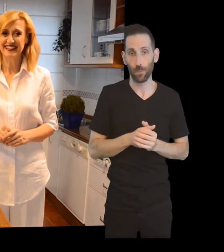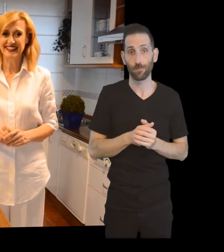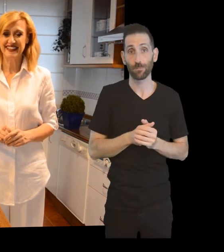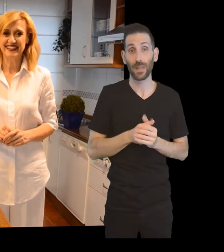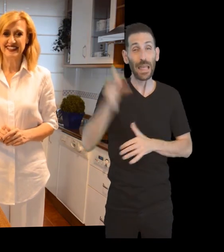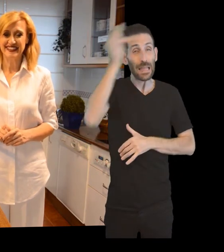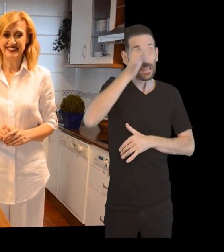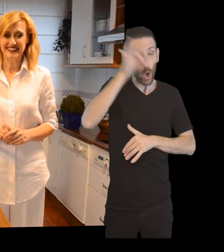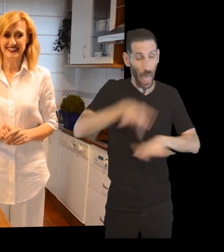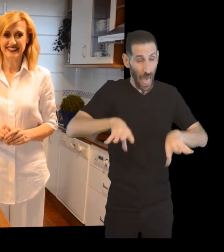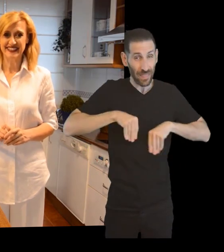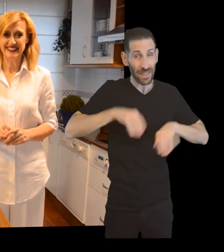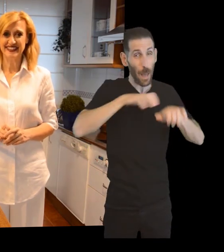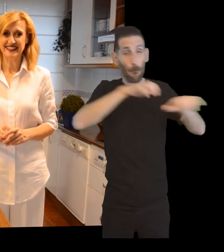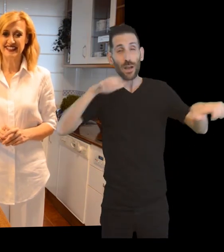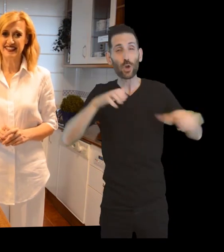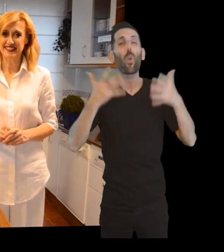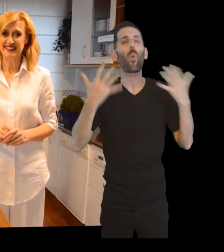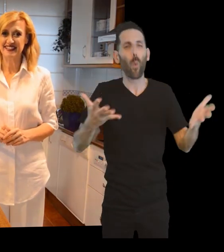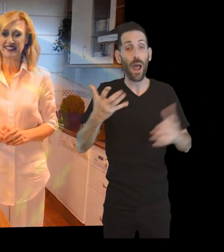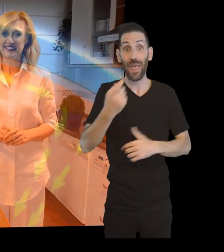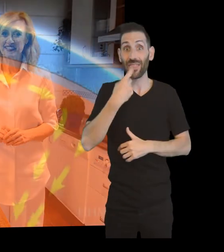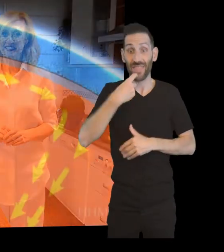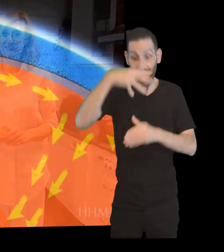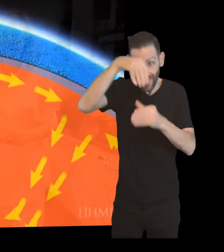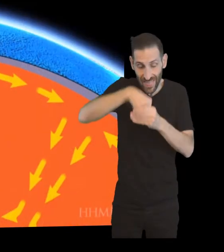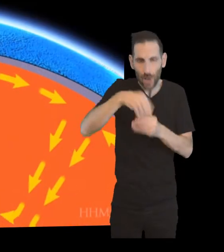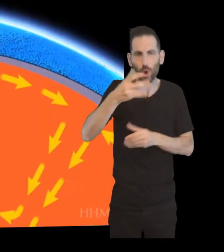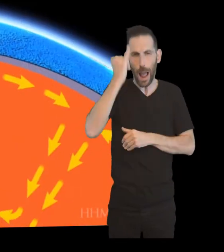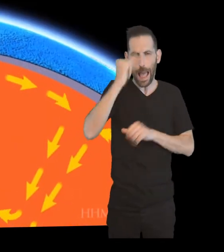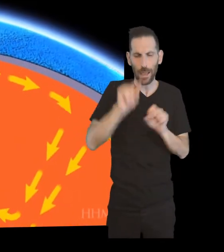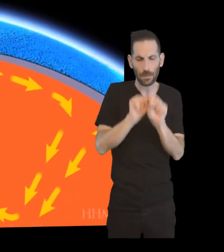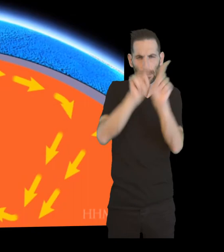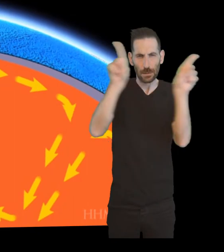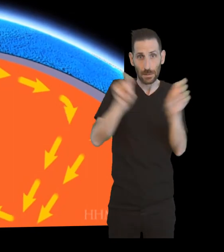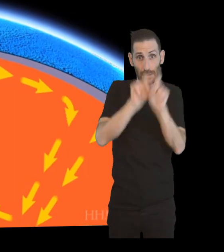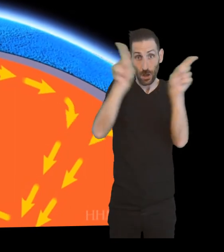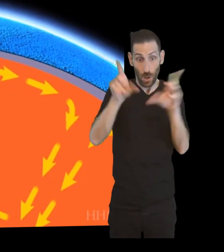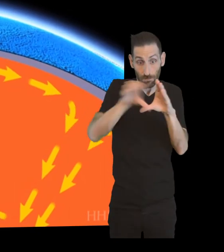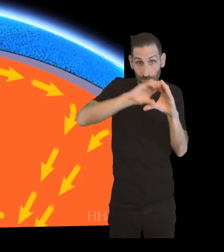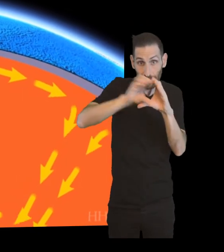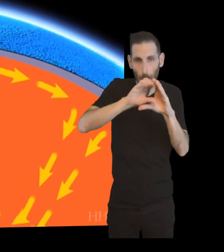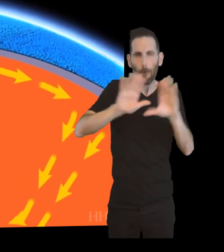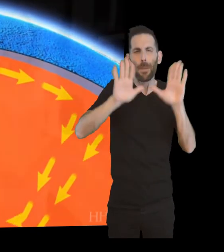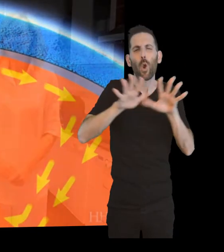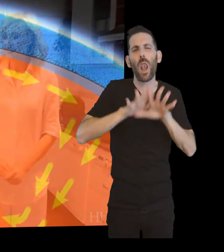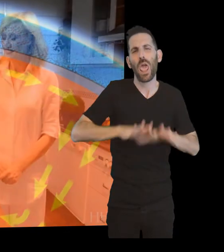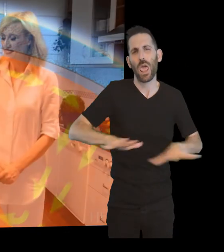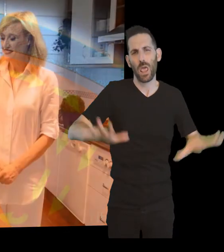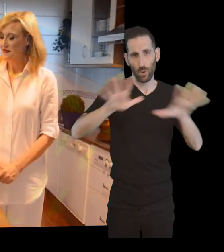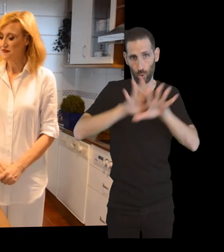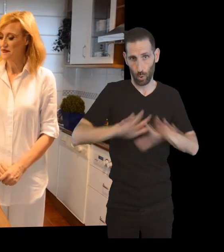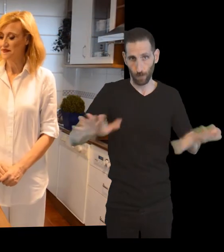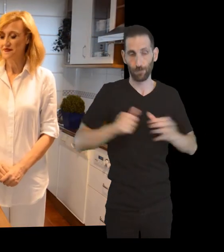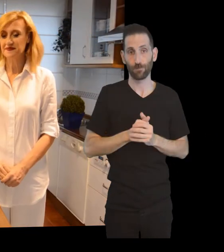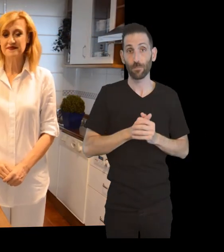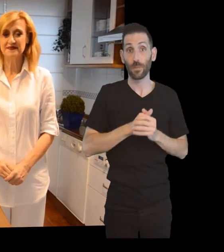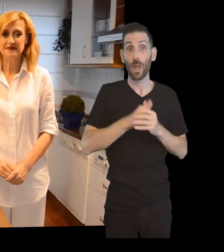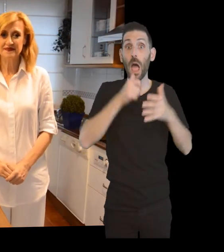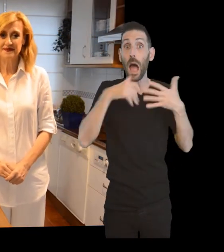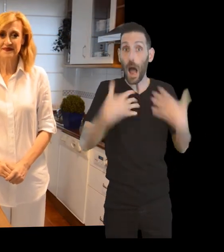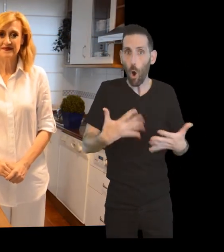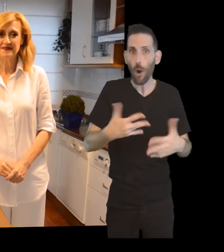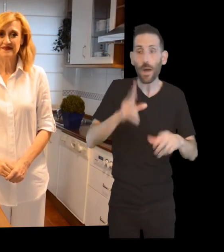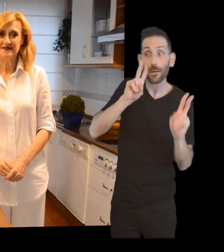O modelo máis aceptado na actualidade describe a existencia de correntes de convección moi lentas que afectan a todo o manto.